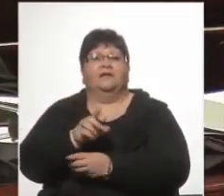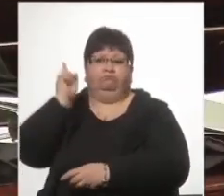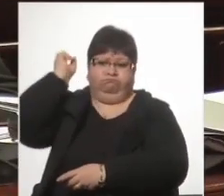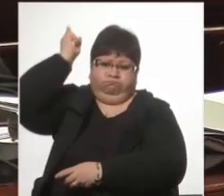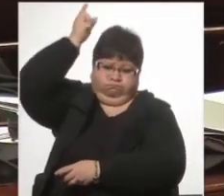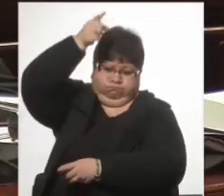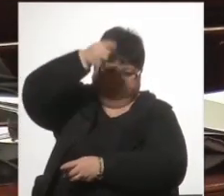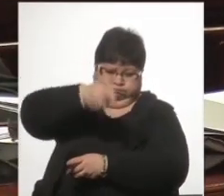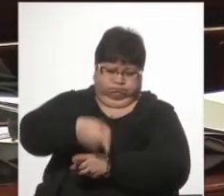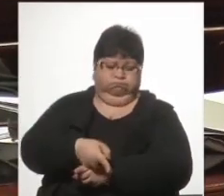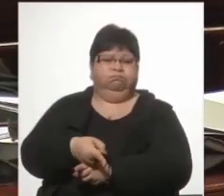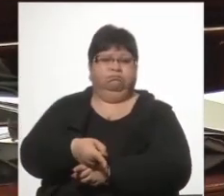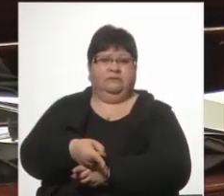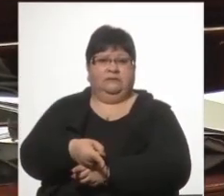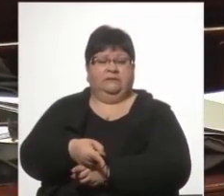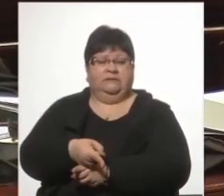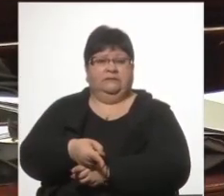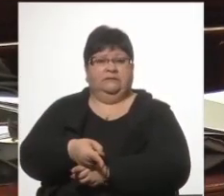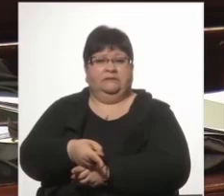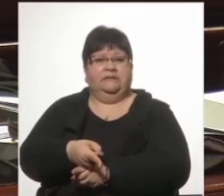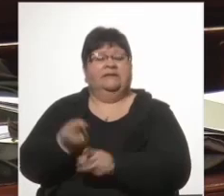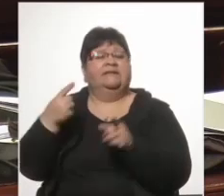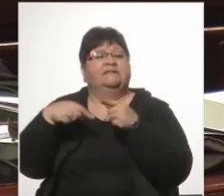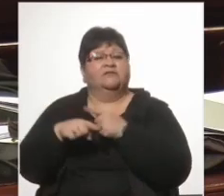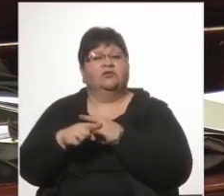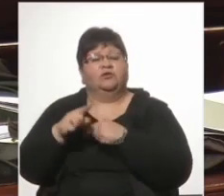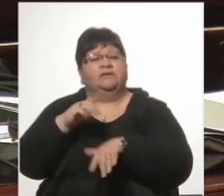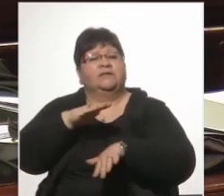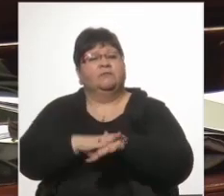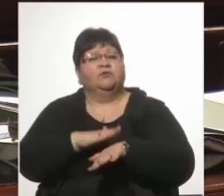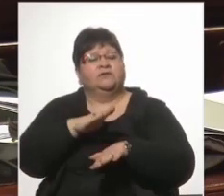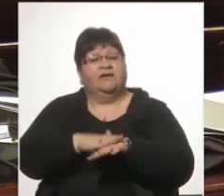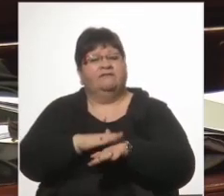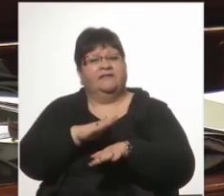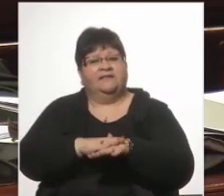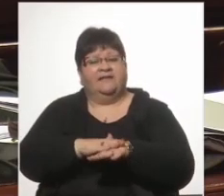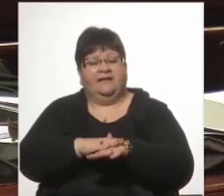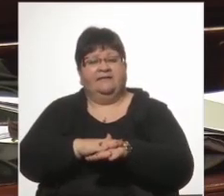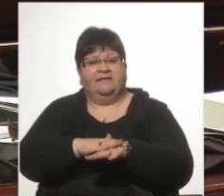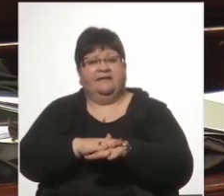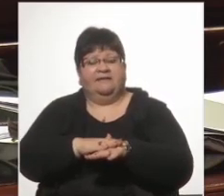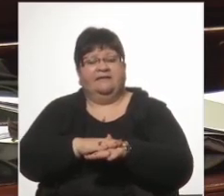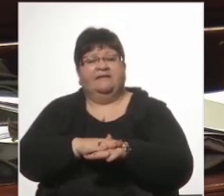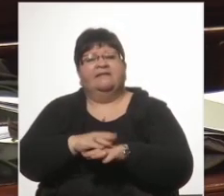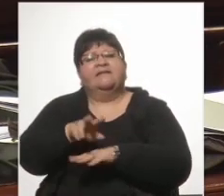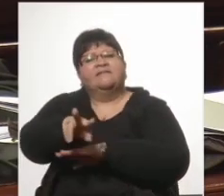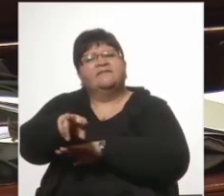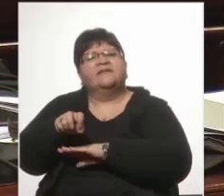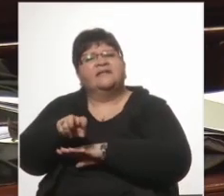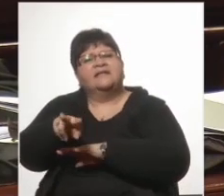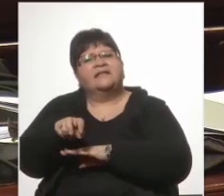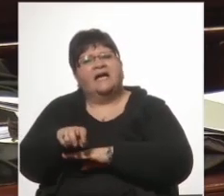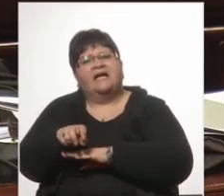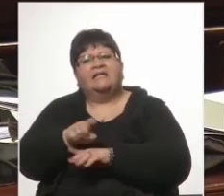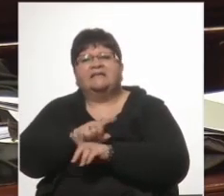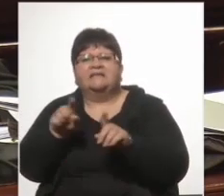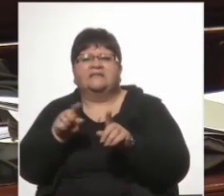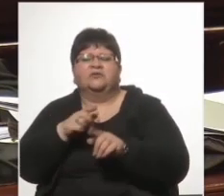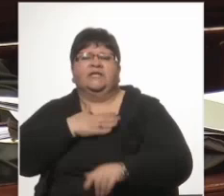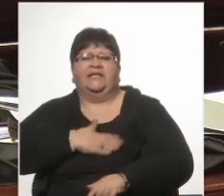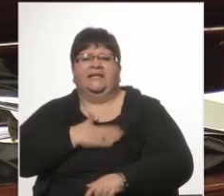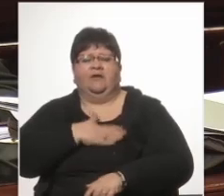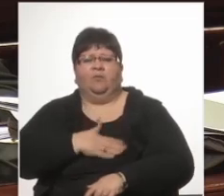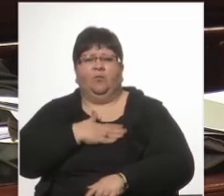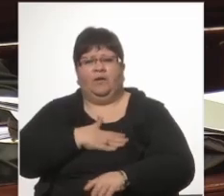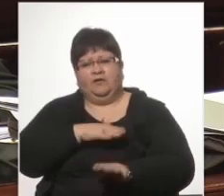verticalismo avasallante, radiando a competencias de menor interés político a aquellos fiscales que consideran no les son adictos. El